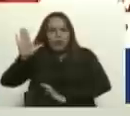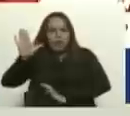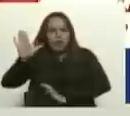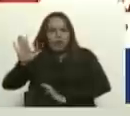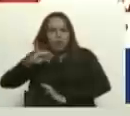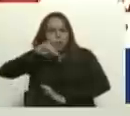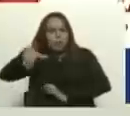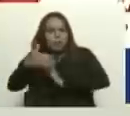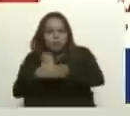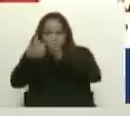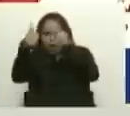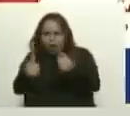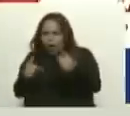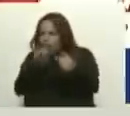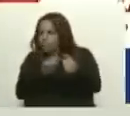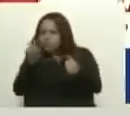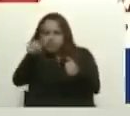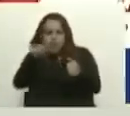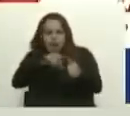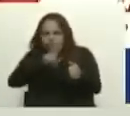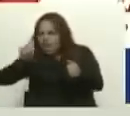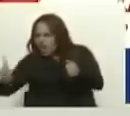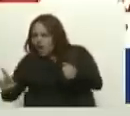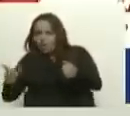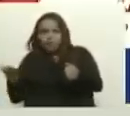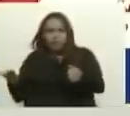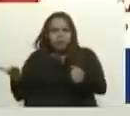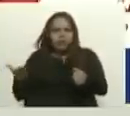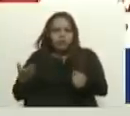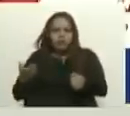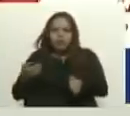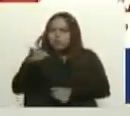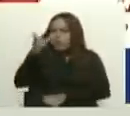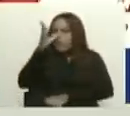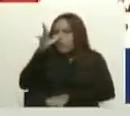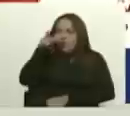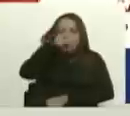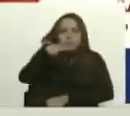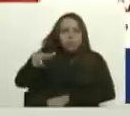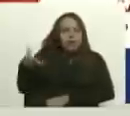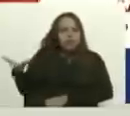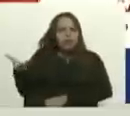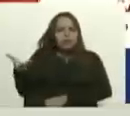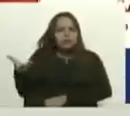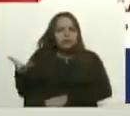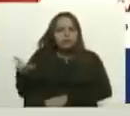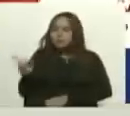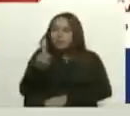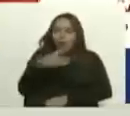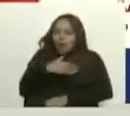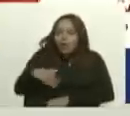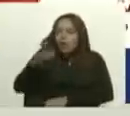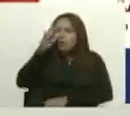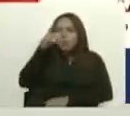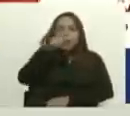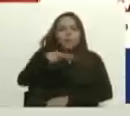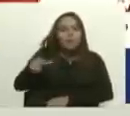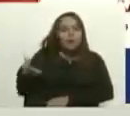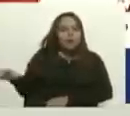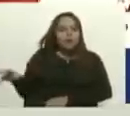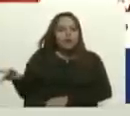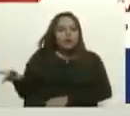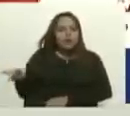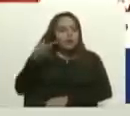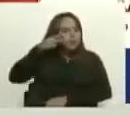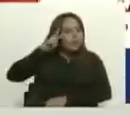de Guaidó, ¿vale? No traten de burlarse a nuestro pueblo. No traten de burlarse a nuestro pueblo.